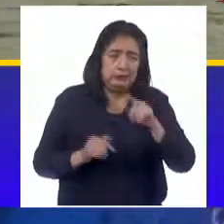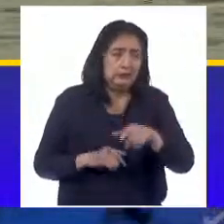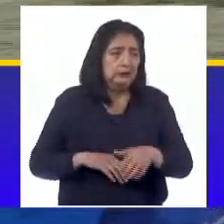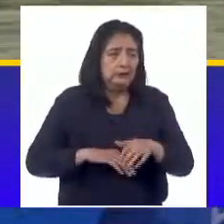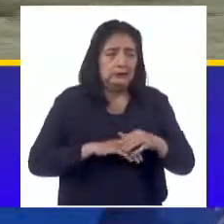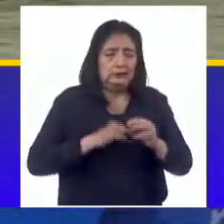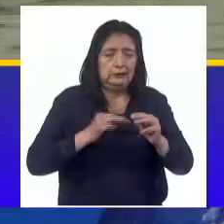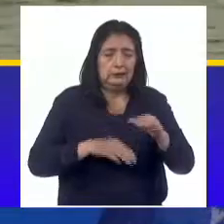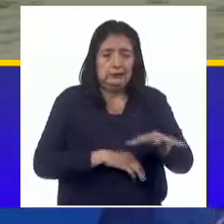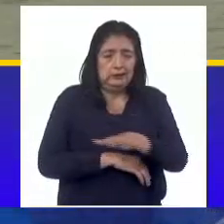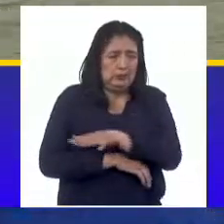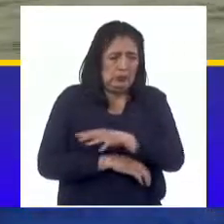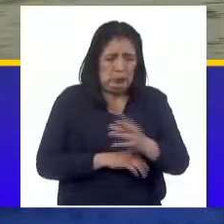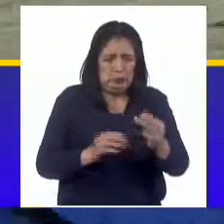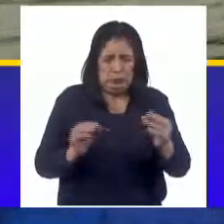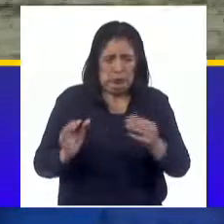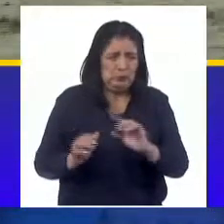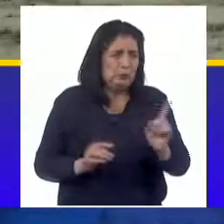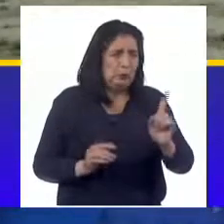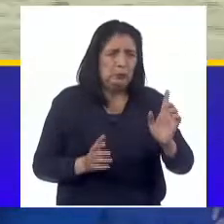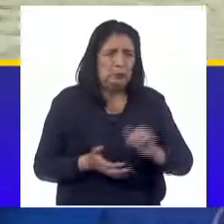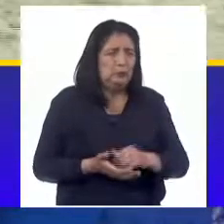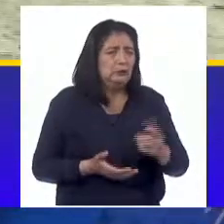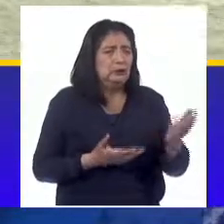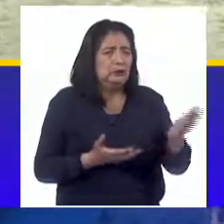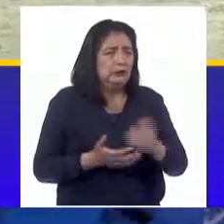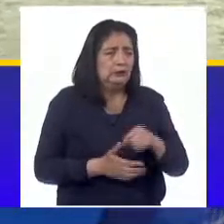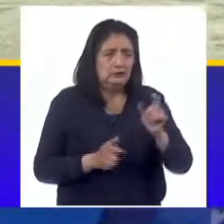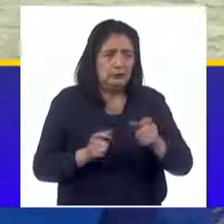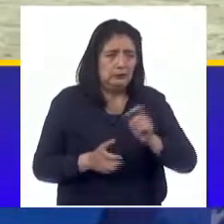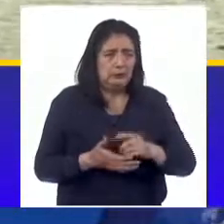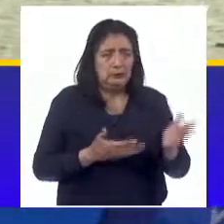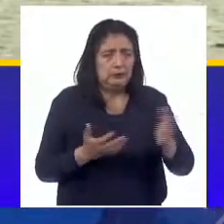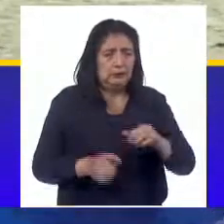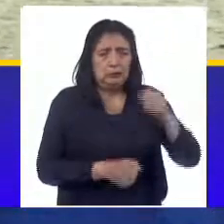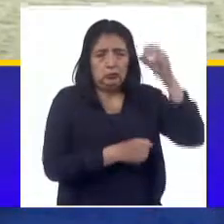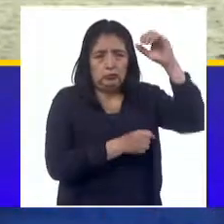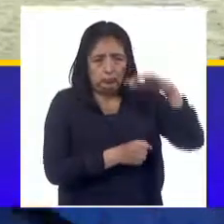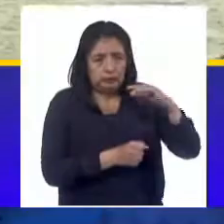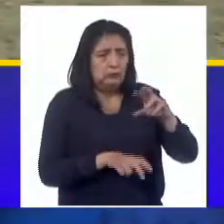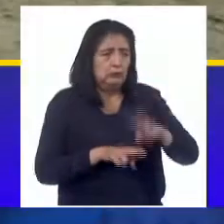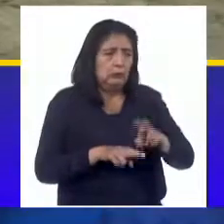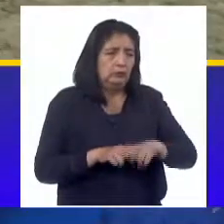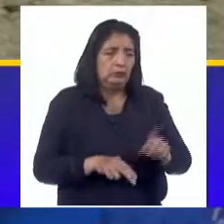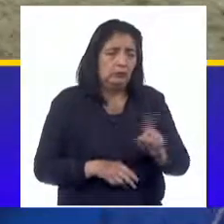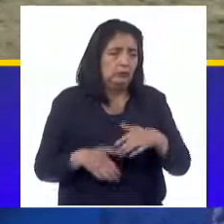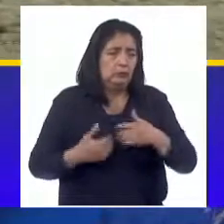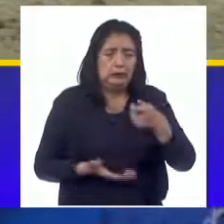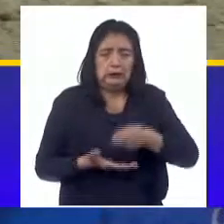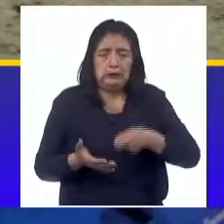Dulce, ¿no? O sea, evitar esto, ¿no? O sea, cada uno tiene que traer sus sombrillas, sus sillas y todo, porque no se pueden